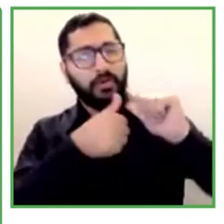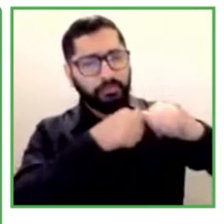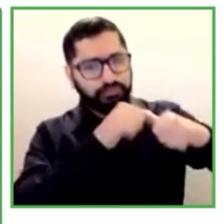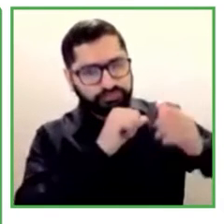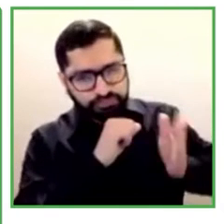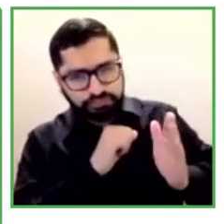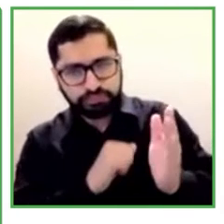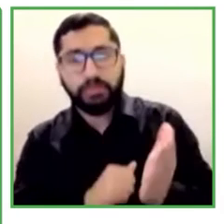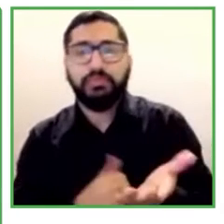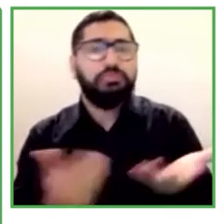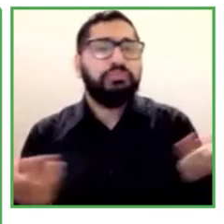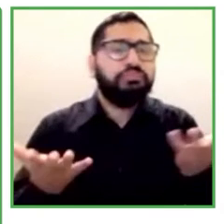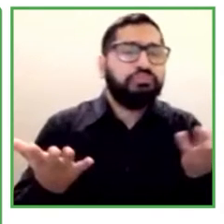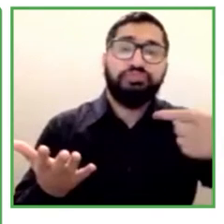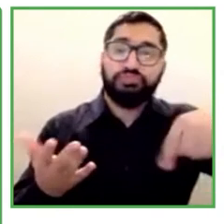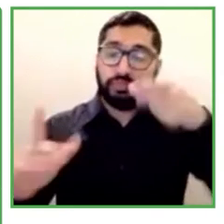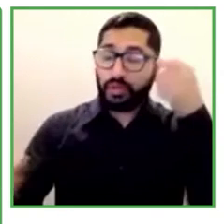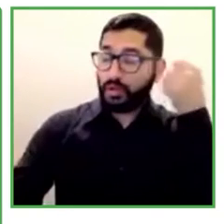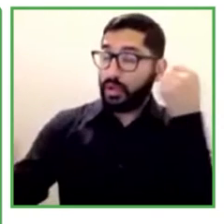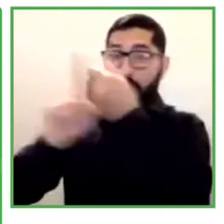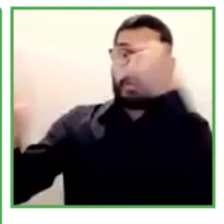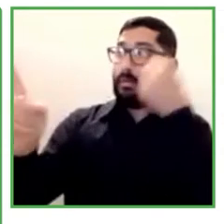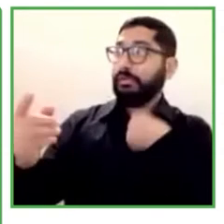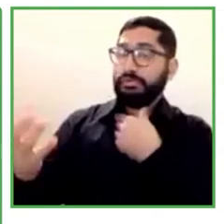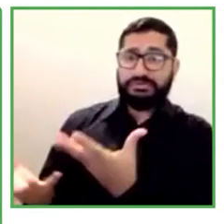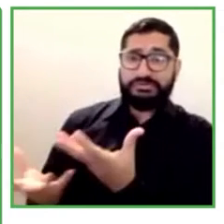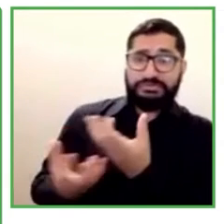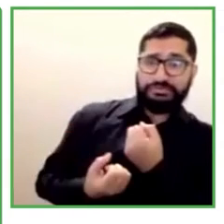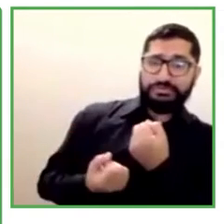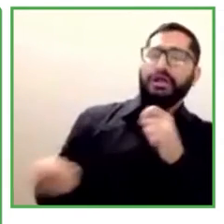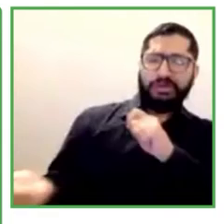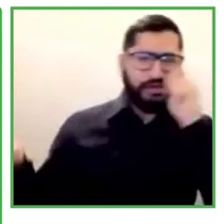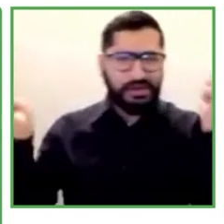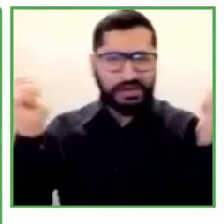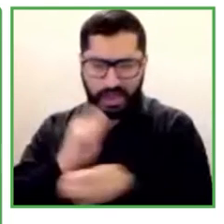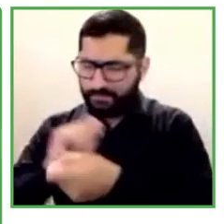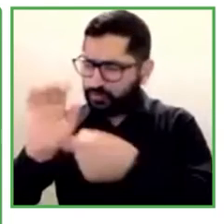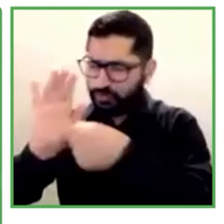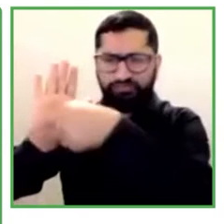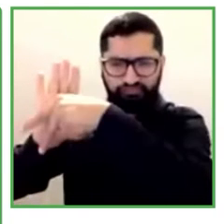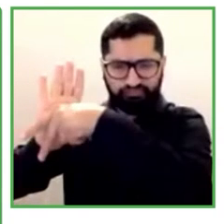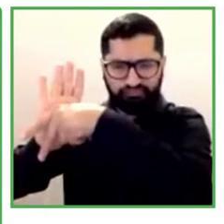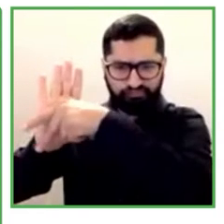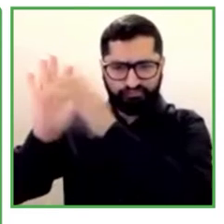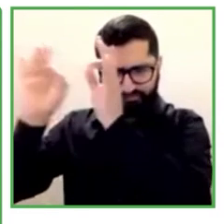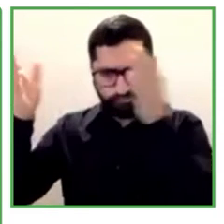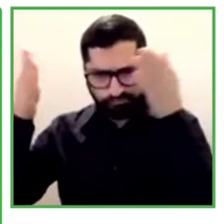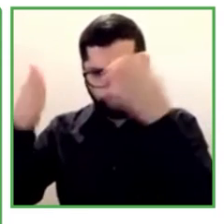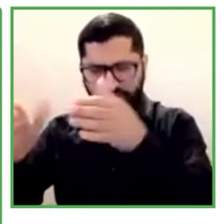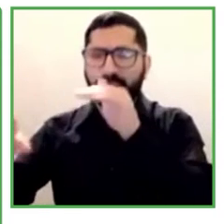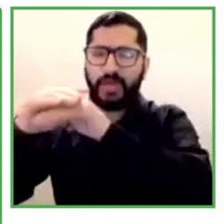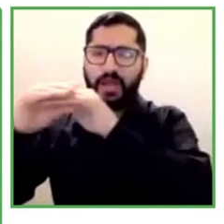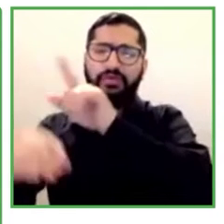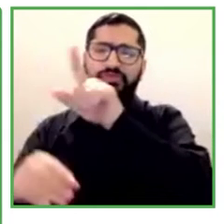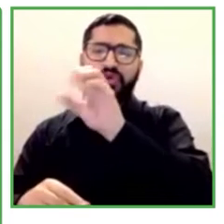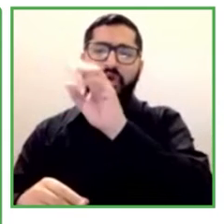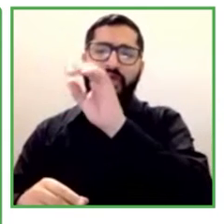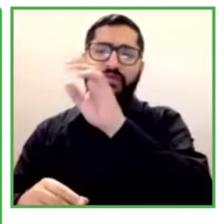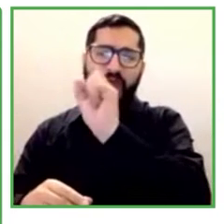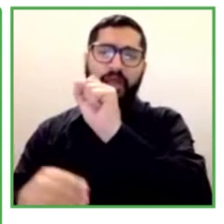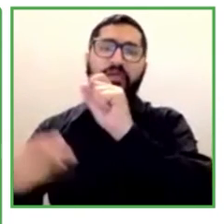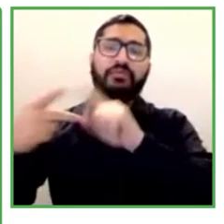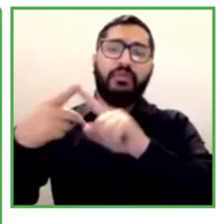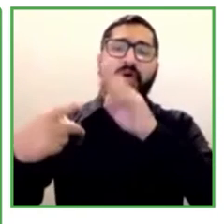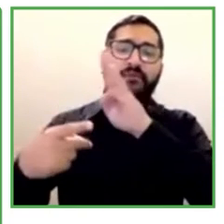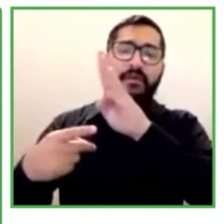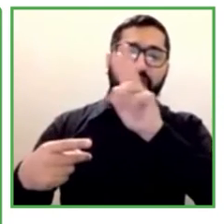mencionaba, la integración con el Banco BBVA en Chile, y además el estallido social, que